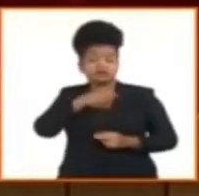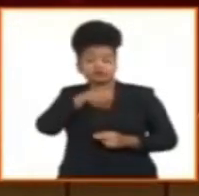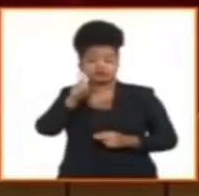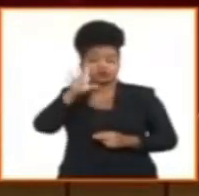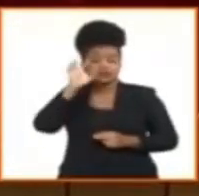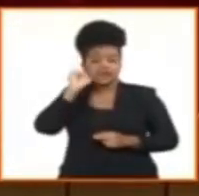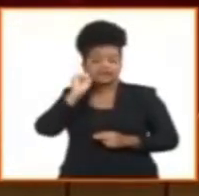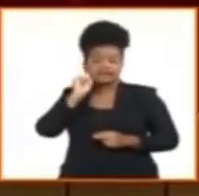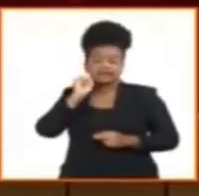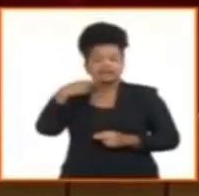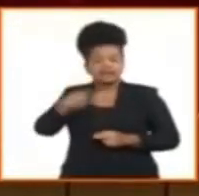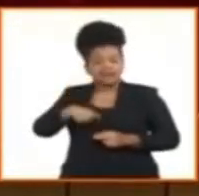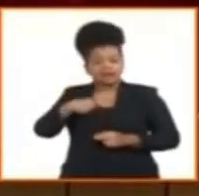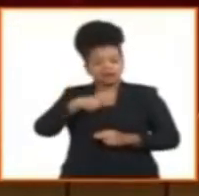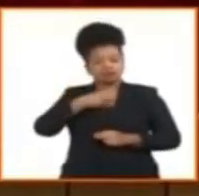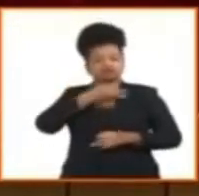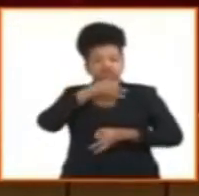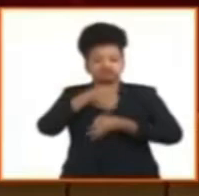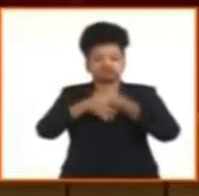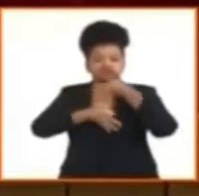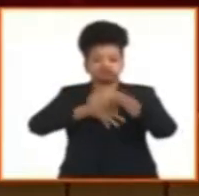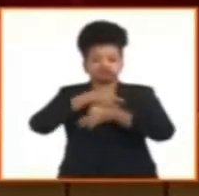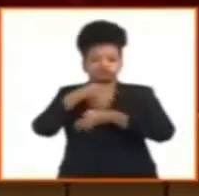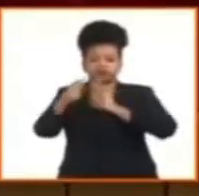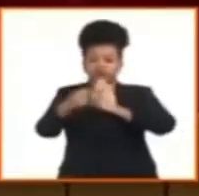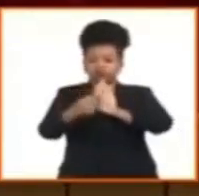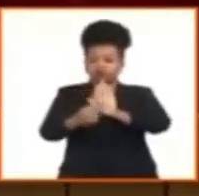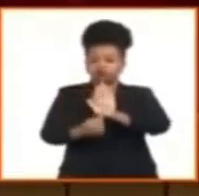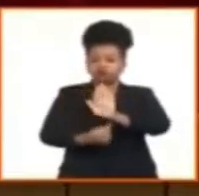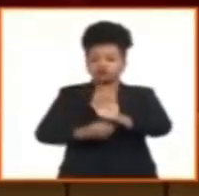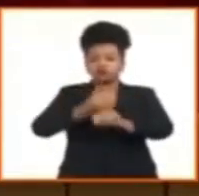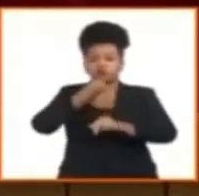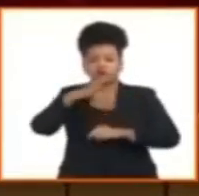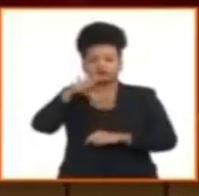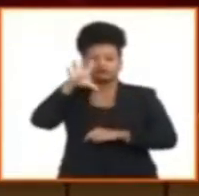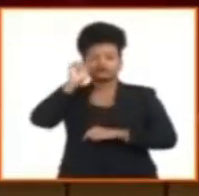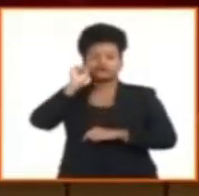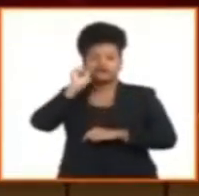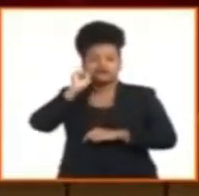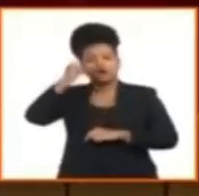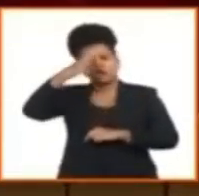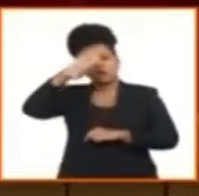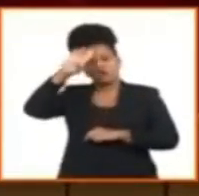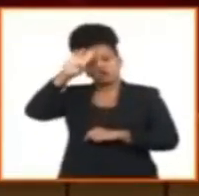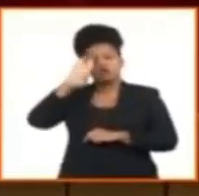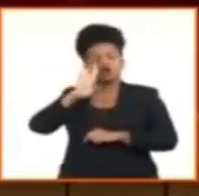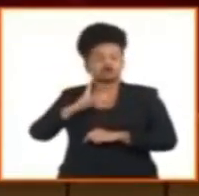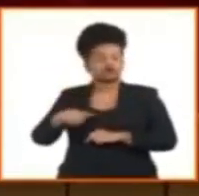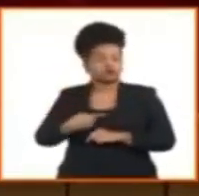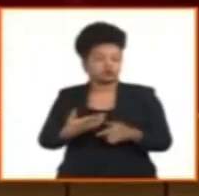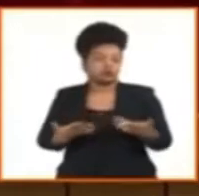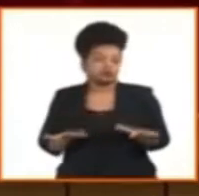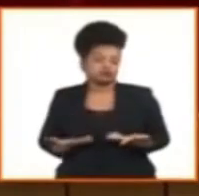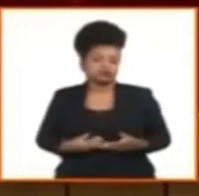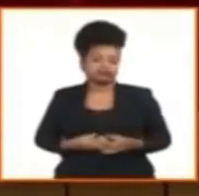sin valorar esos elementos, no podemos tampoco comprender cuál es el papel que tenemos que jugar.